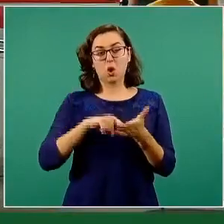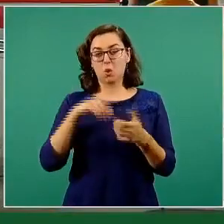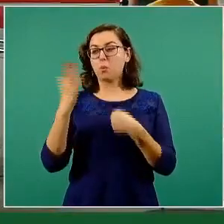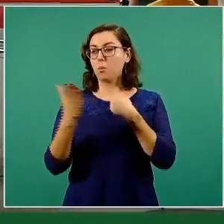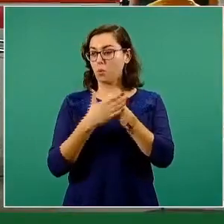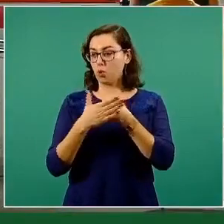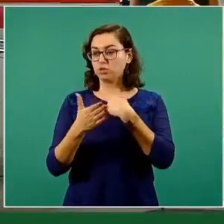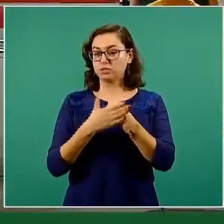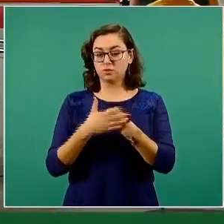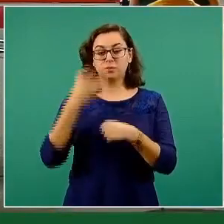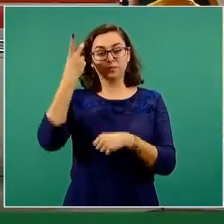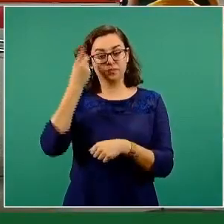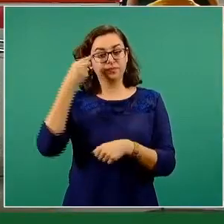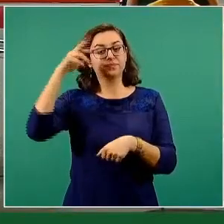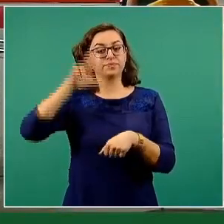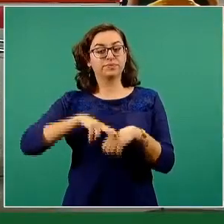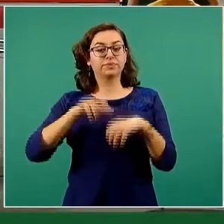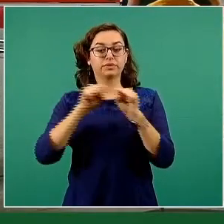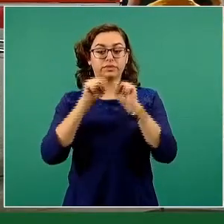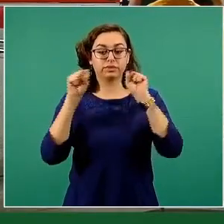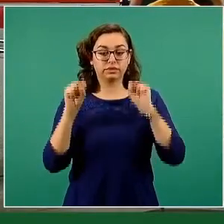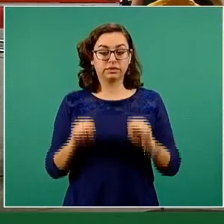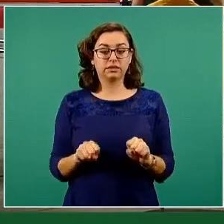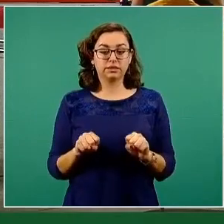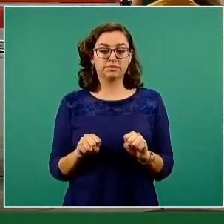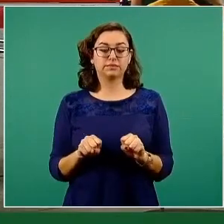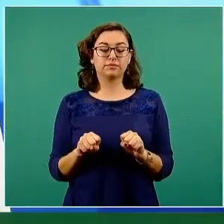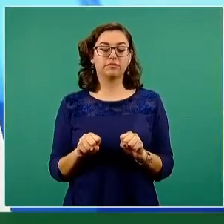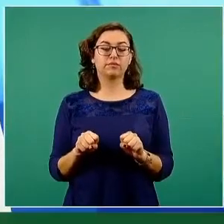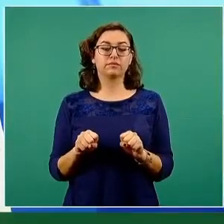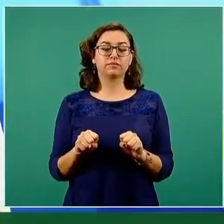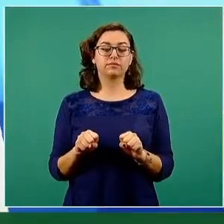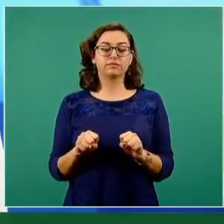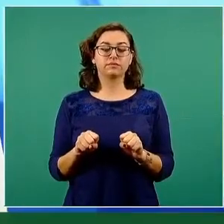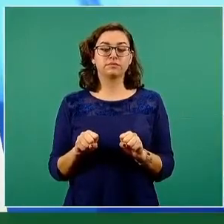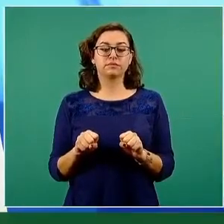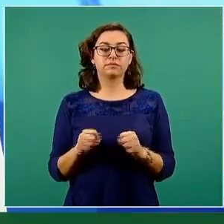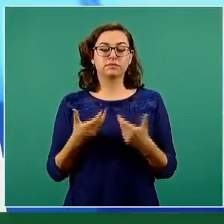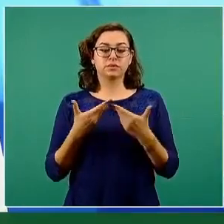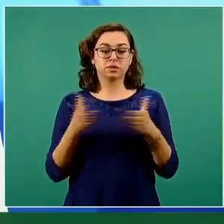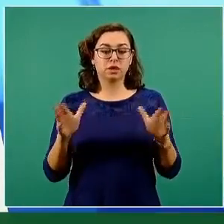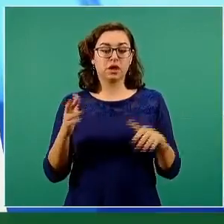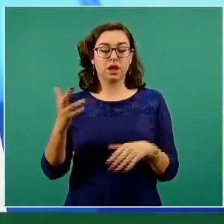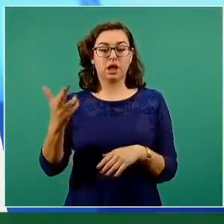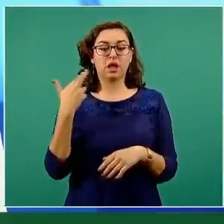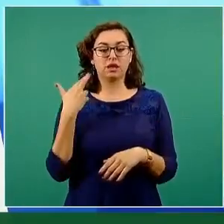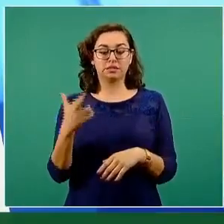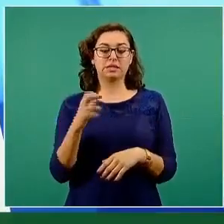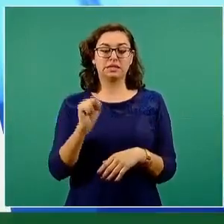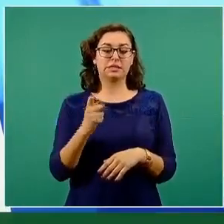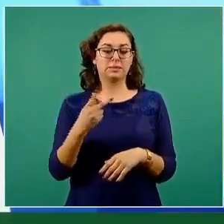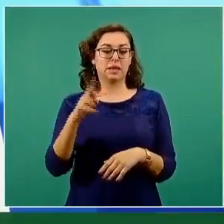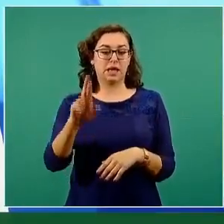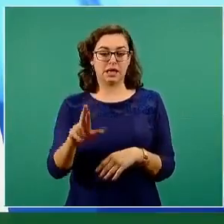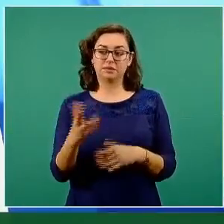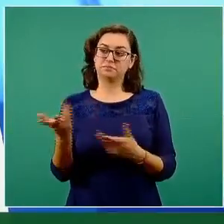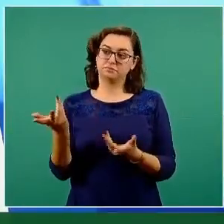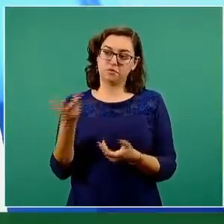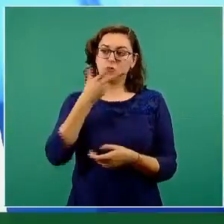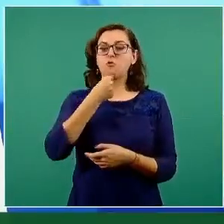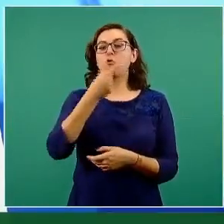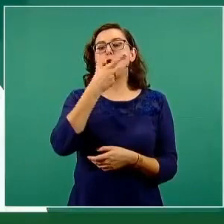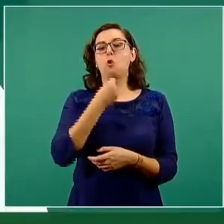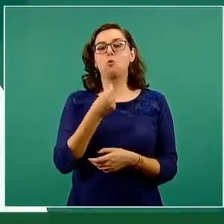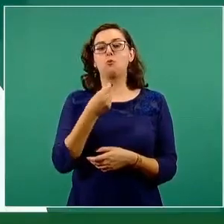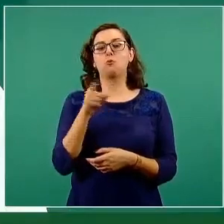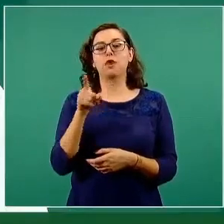querido director del sistema público de radiodifusión, Genaro Villamil, a quien respetamos y